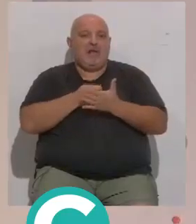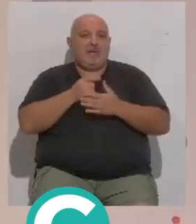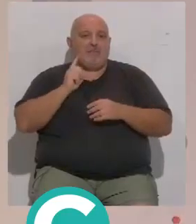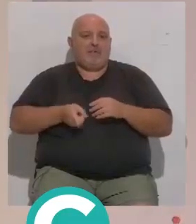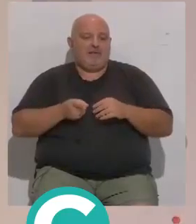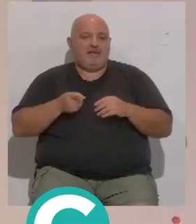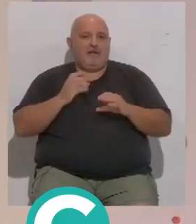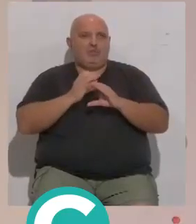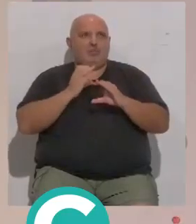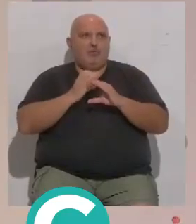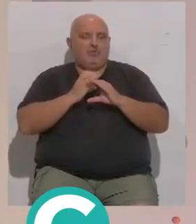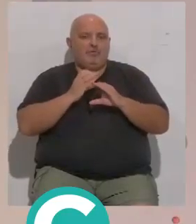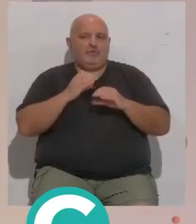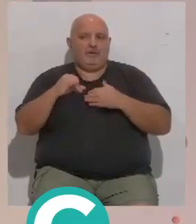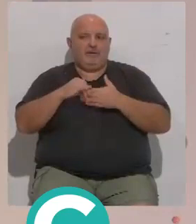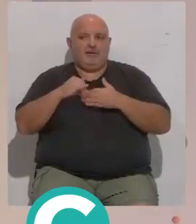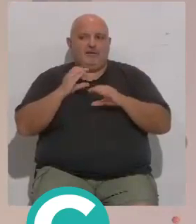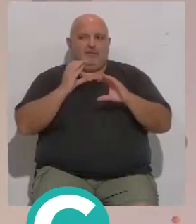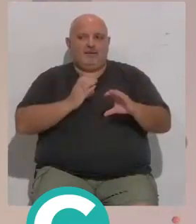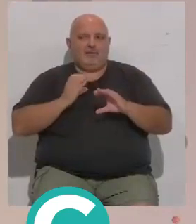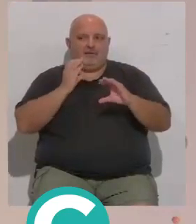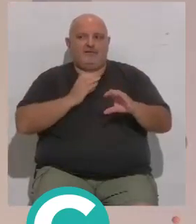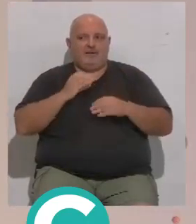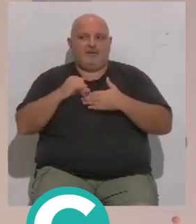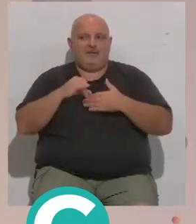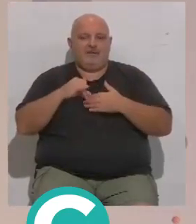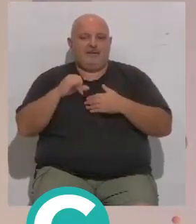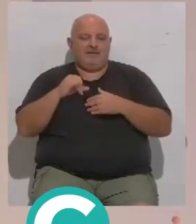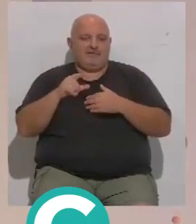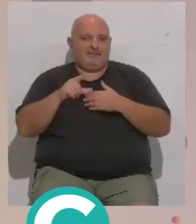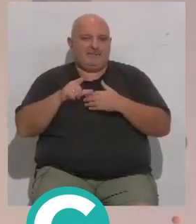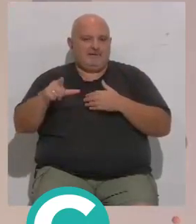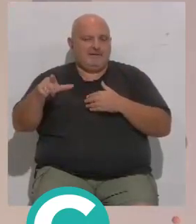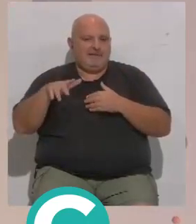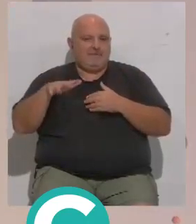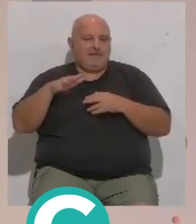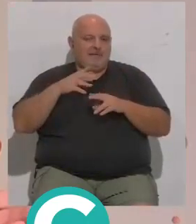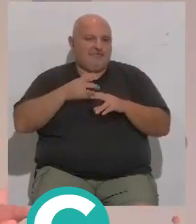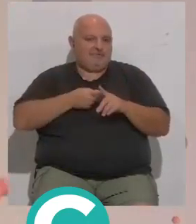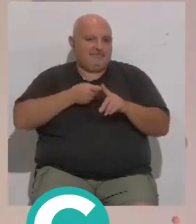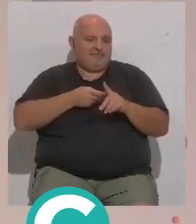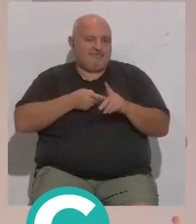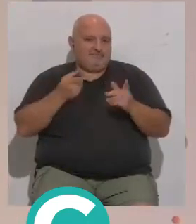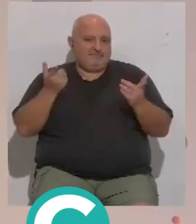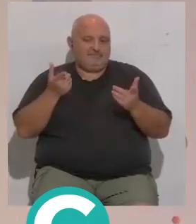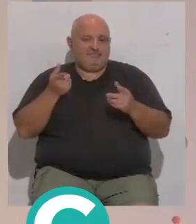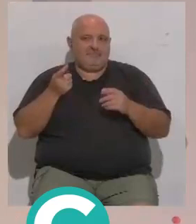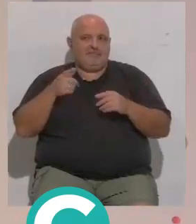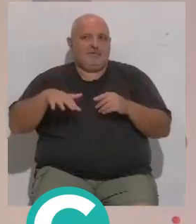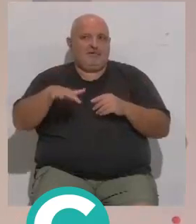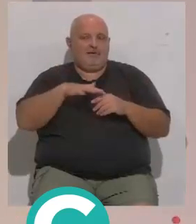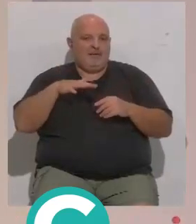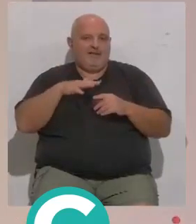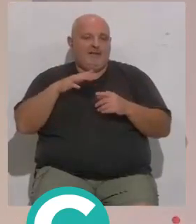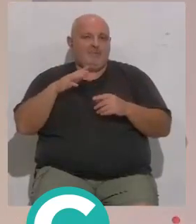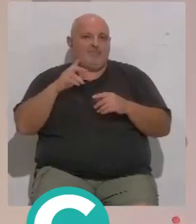el autobús sigue parando ahí cerca del Wanda. Sí, mira que está alejadito de Madrid, pero bueno, es una ubicación que